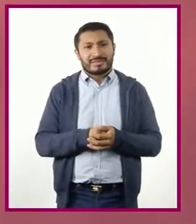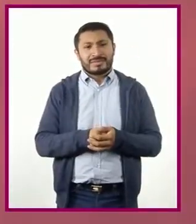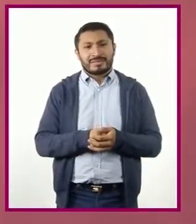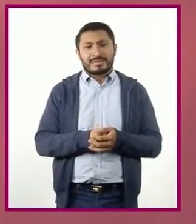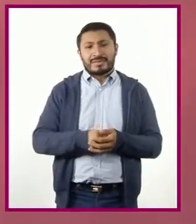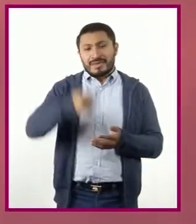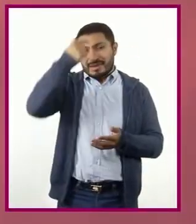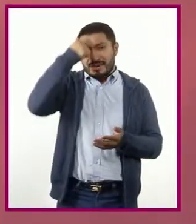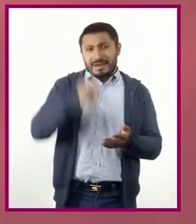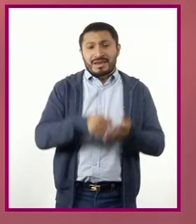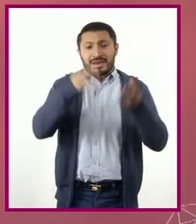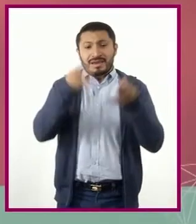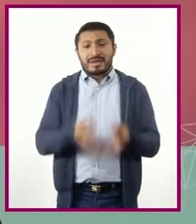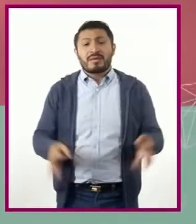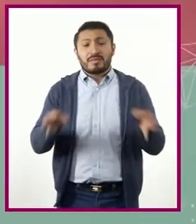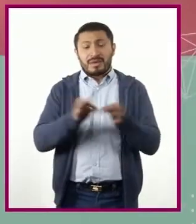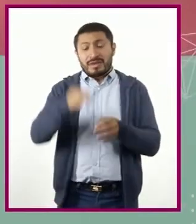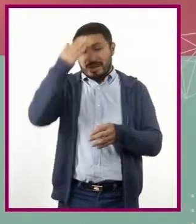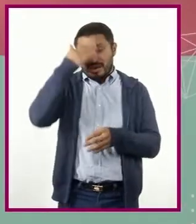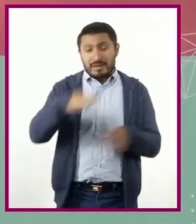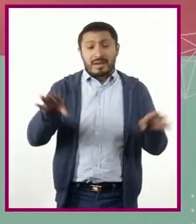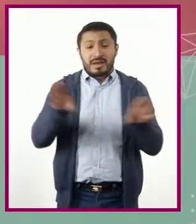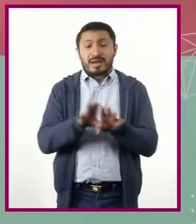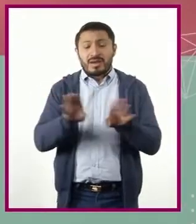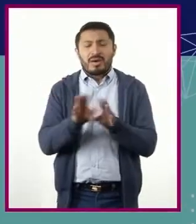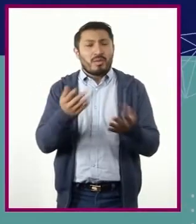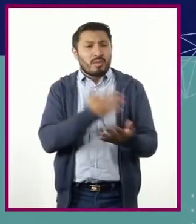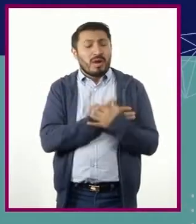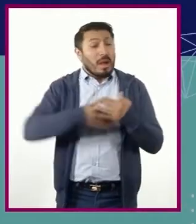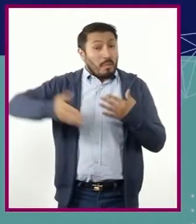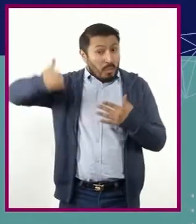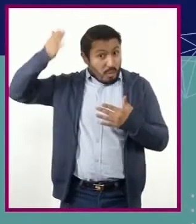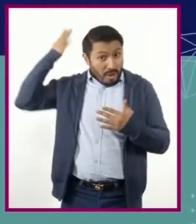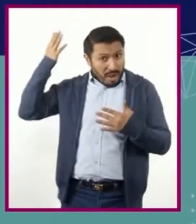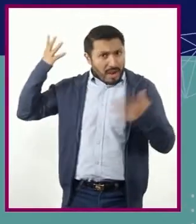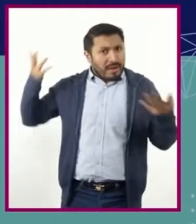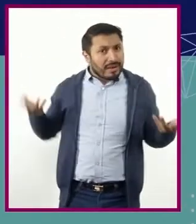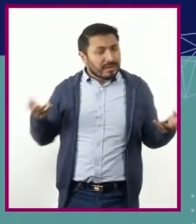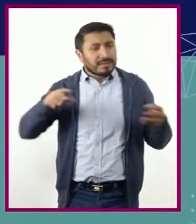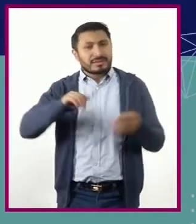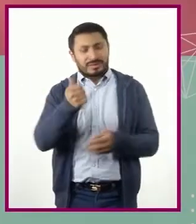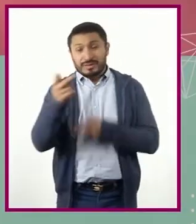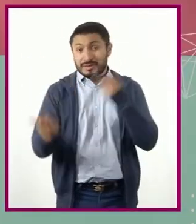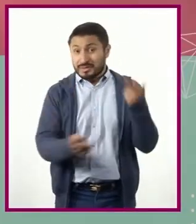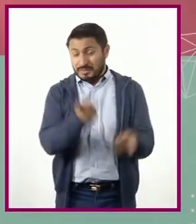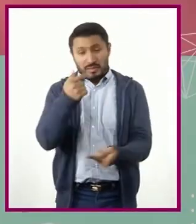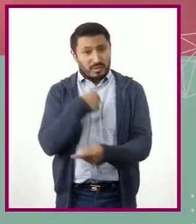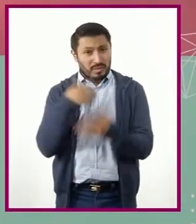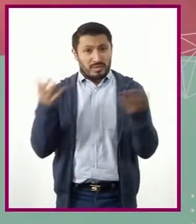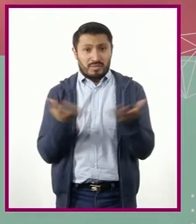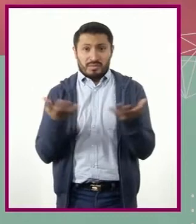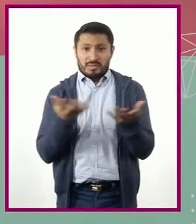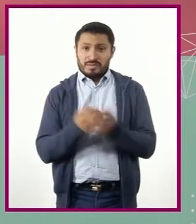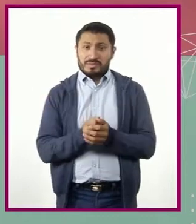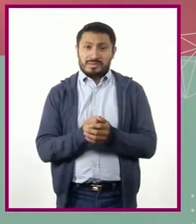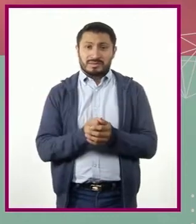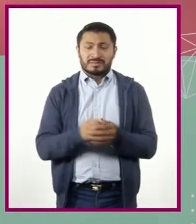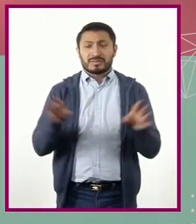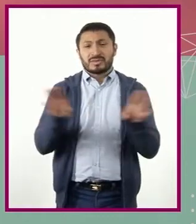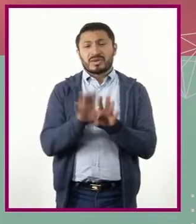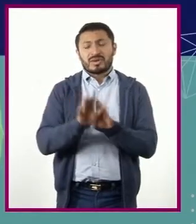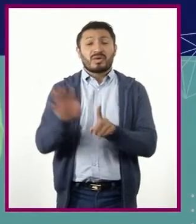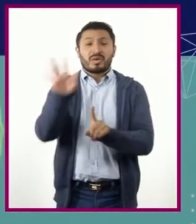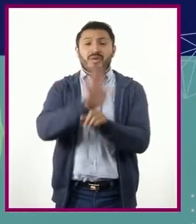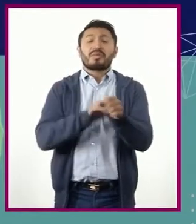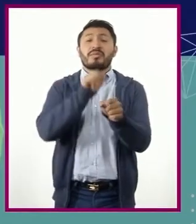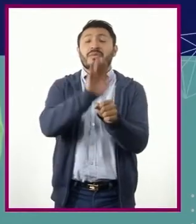sería importante saber cómo se veía el amor en esa época. Otra pregunta que yo haría es, ¿cómo se conquistaba una